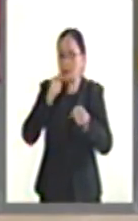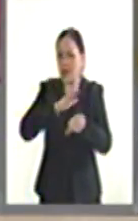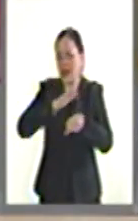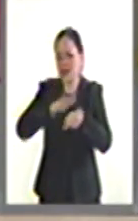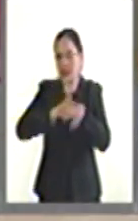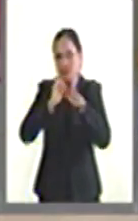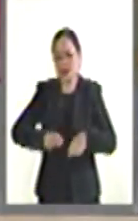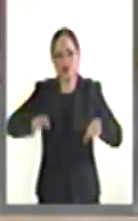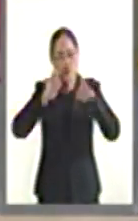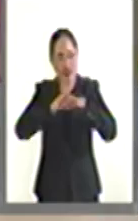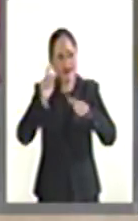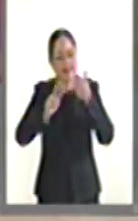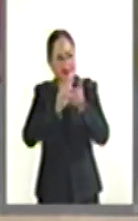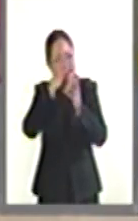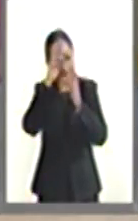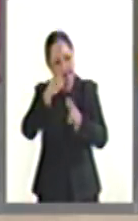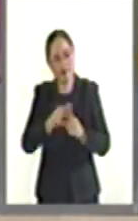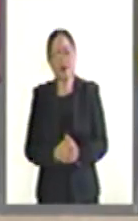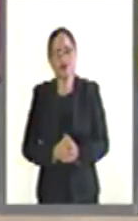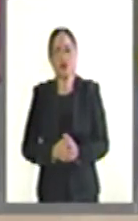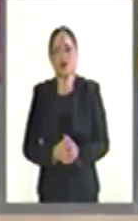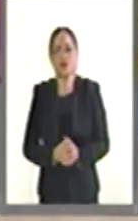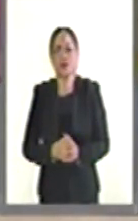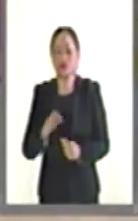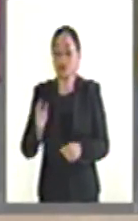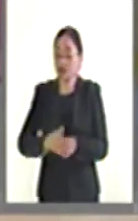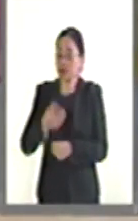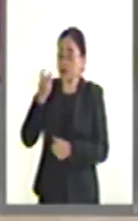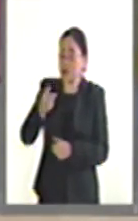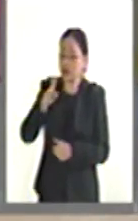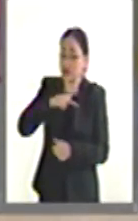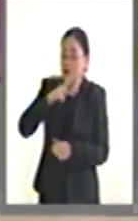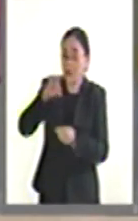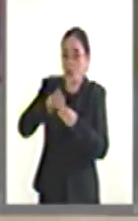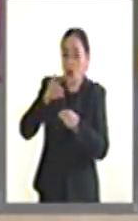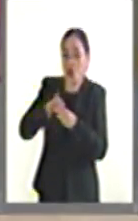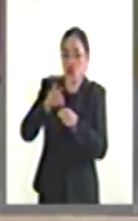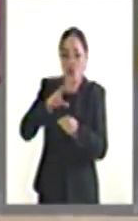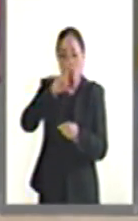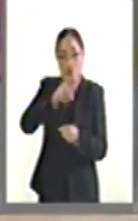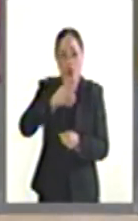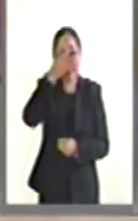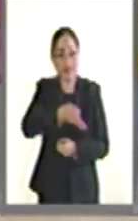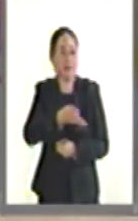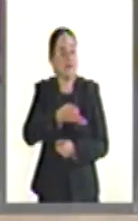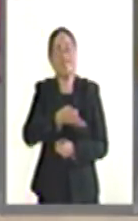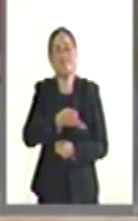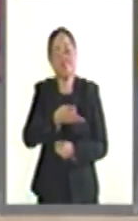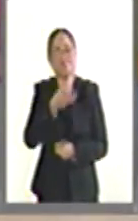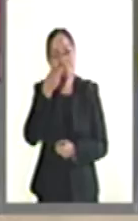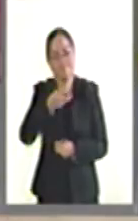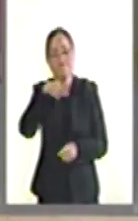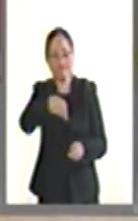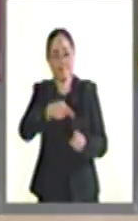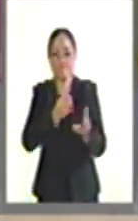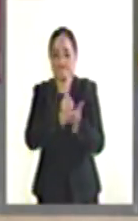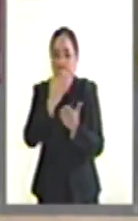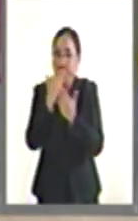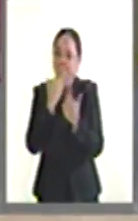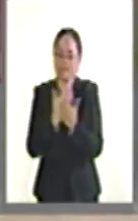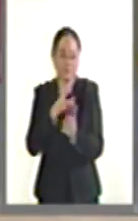democracia. Derivado de lo anterior, presento mi voto en particular en contra